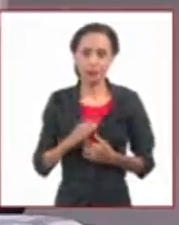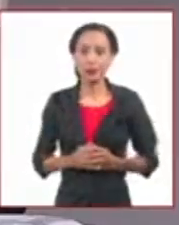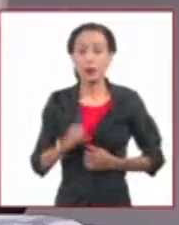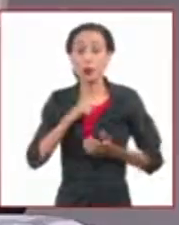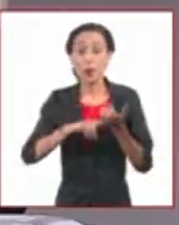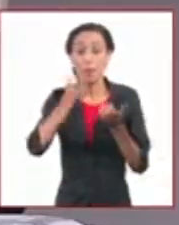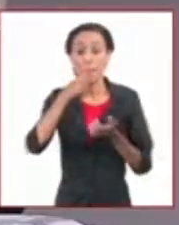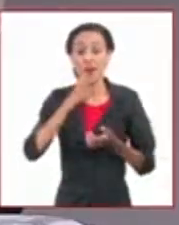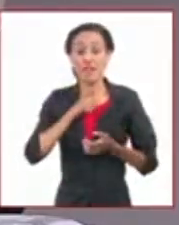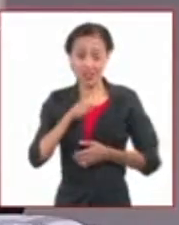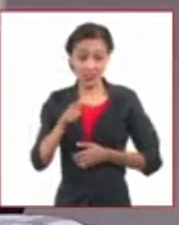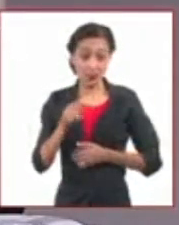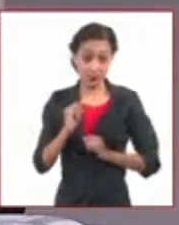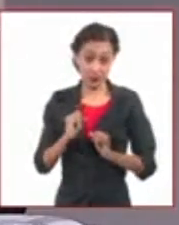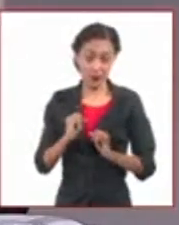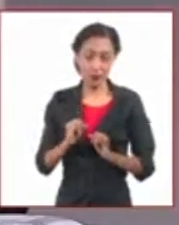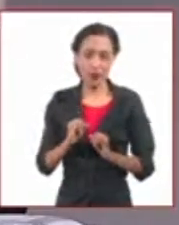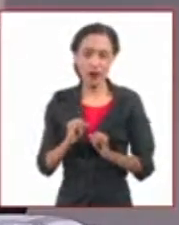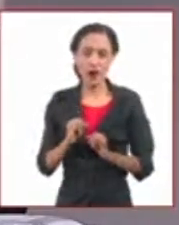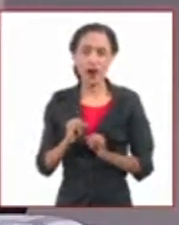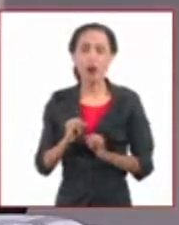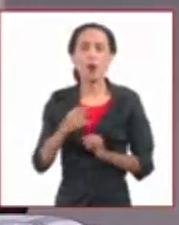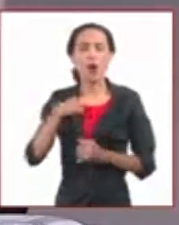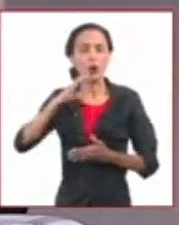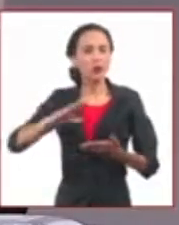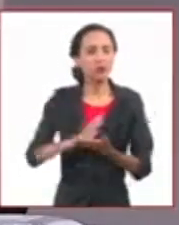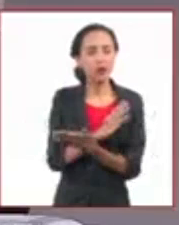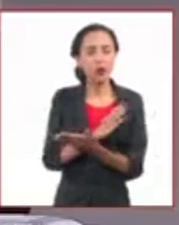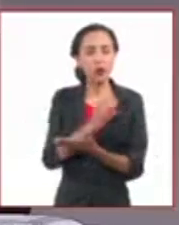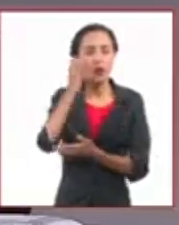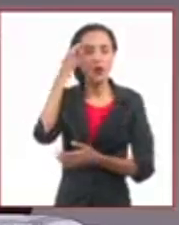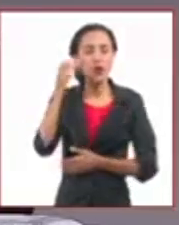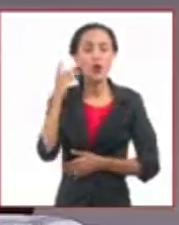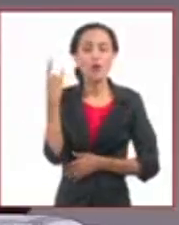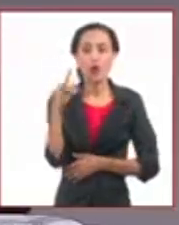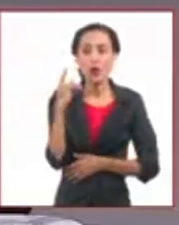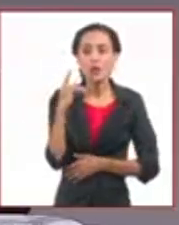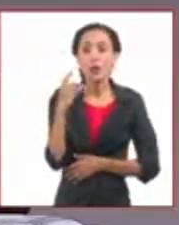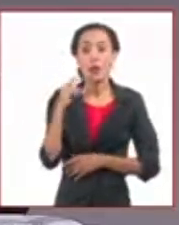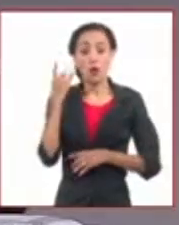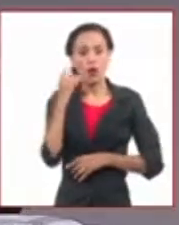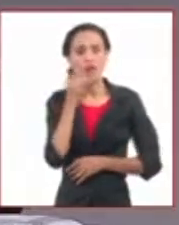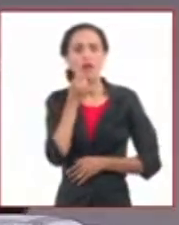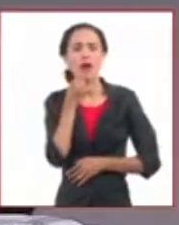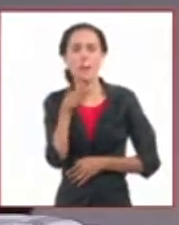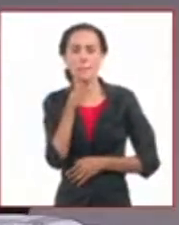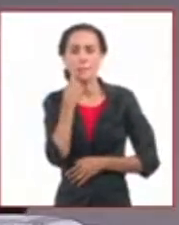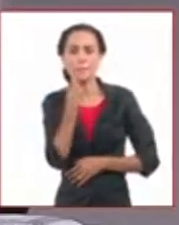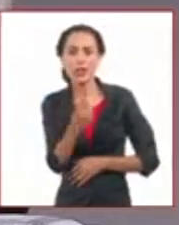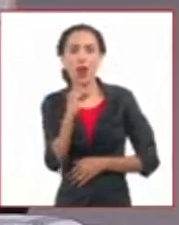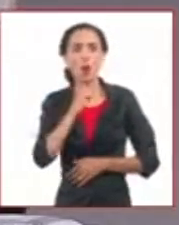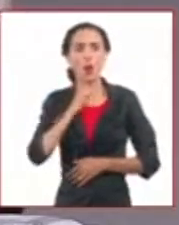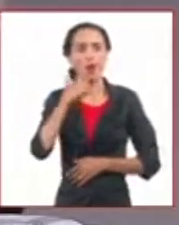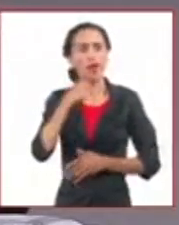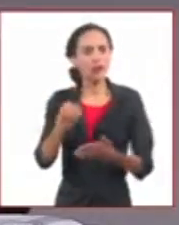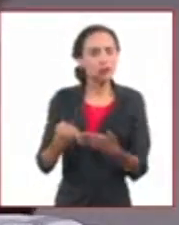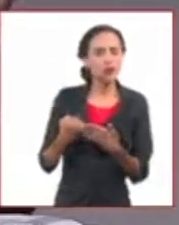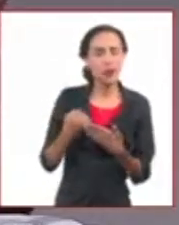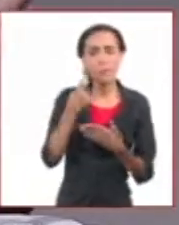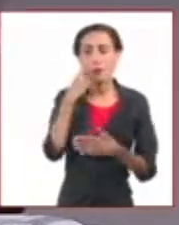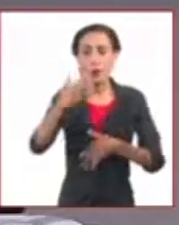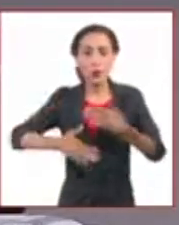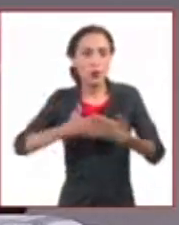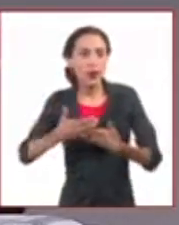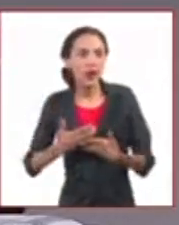en bolivia cuando bolivia precisamente para que resuelva la situación de que no se dé una provocación en medio de las elecciones